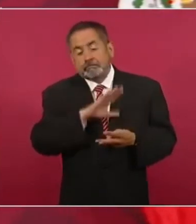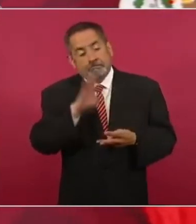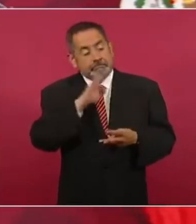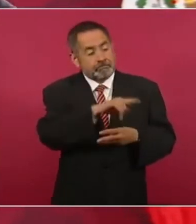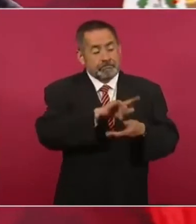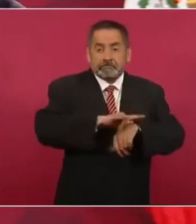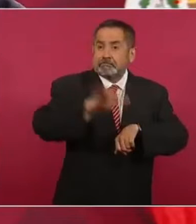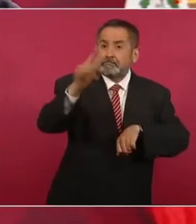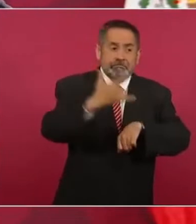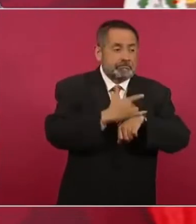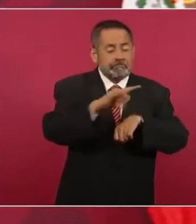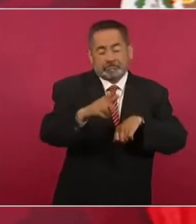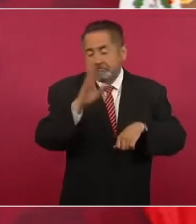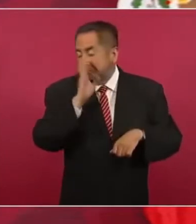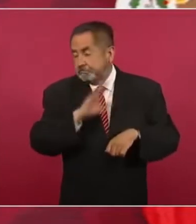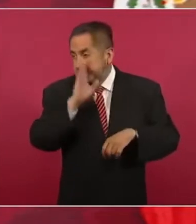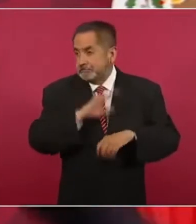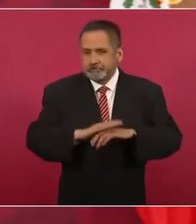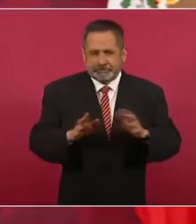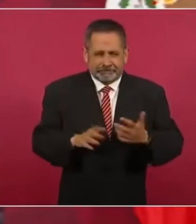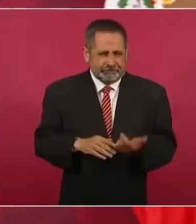líneas aéreas.